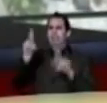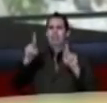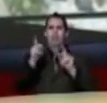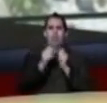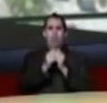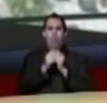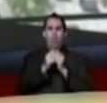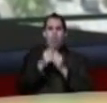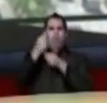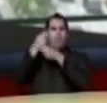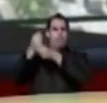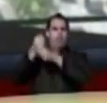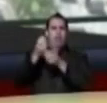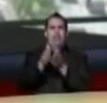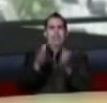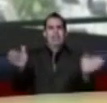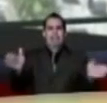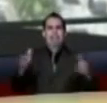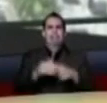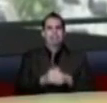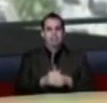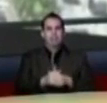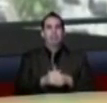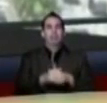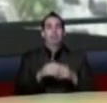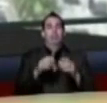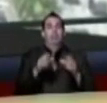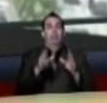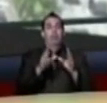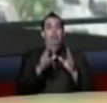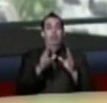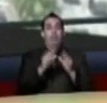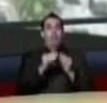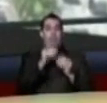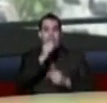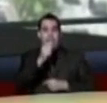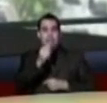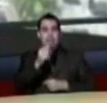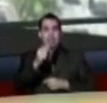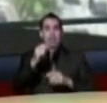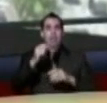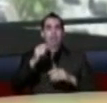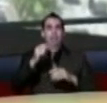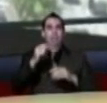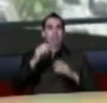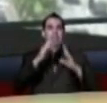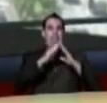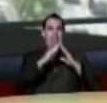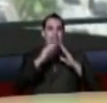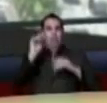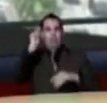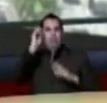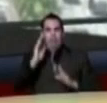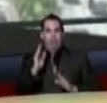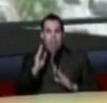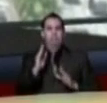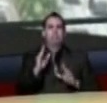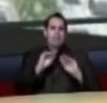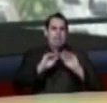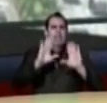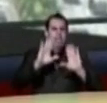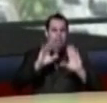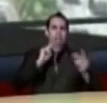así lo reafirmaron En una conferencia de prensa en fortaleza donde dejaron Claro que están atendiendo los reclamos de los grupos gremiales y que